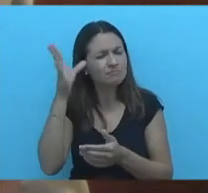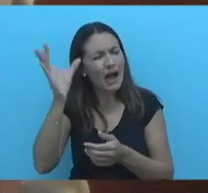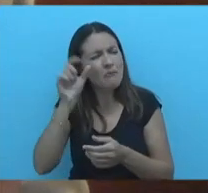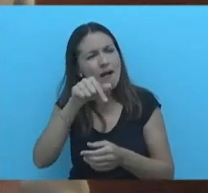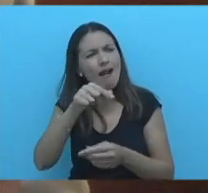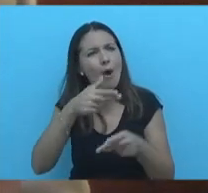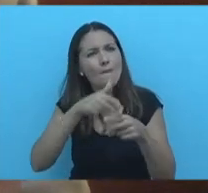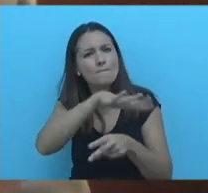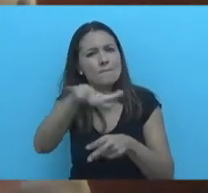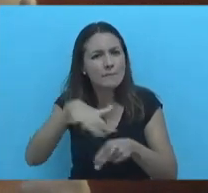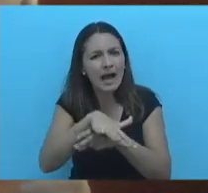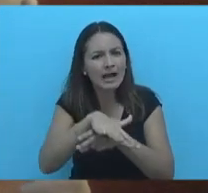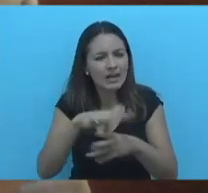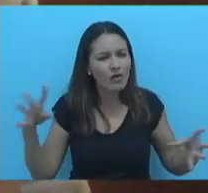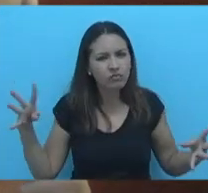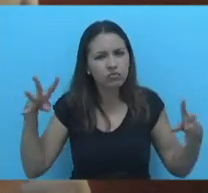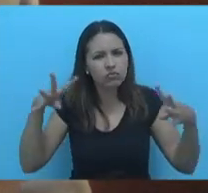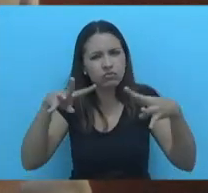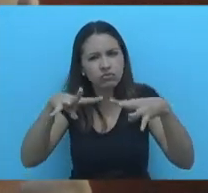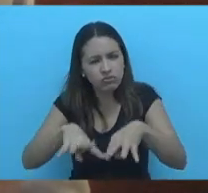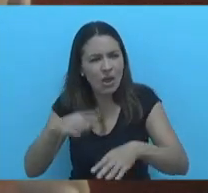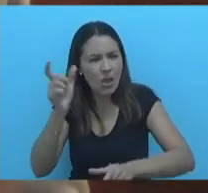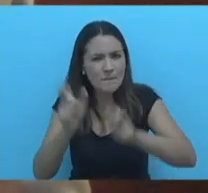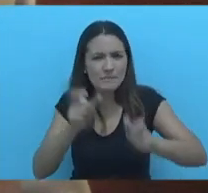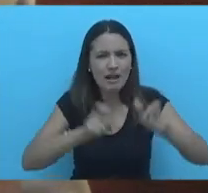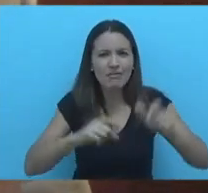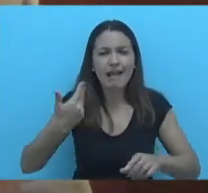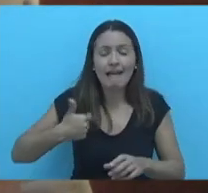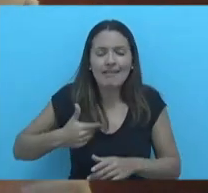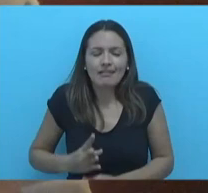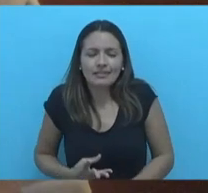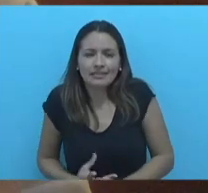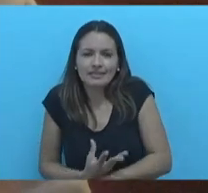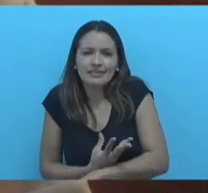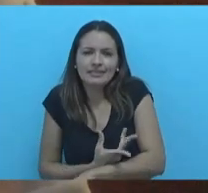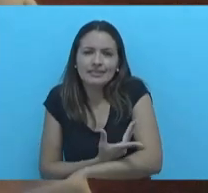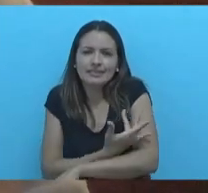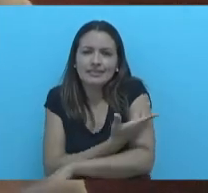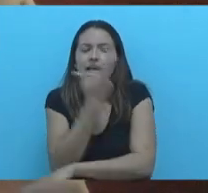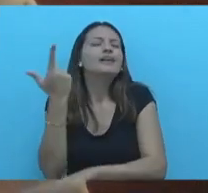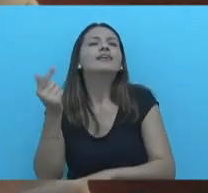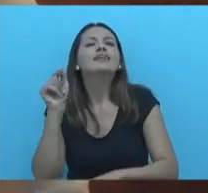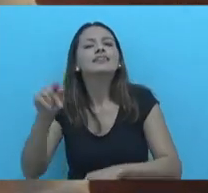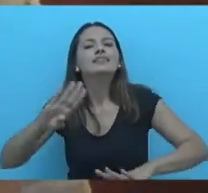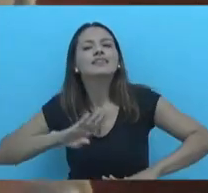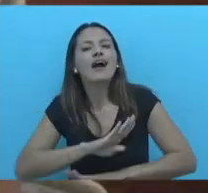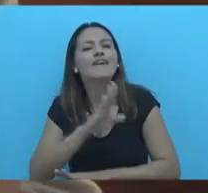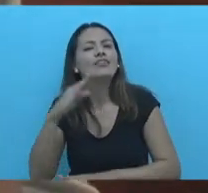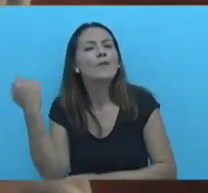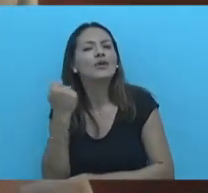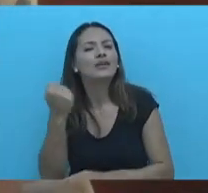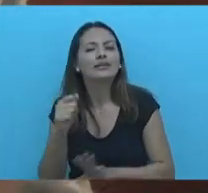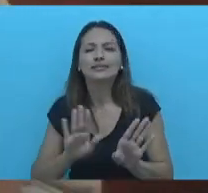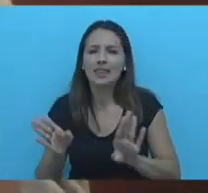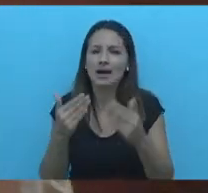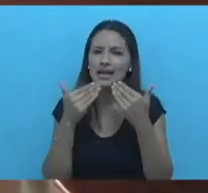todo argentinos, lo que era la enorme emoción por ese acto que está inserto en las mejores páginas de nuestra historia nacional. Gracias,